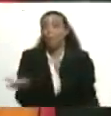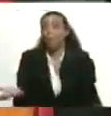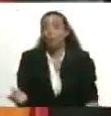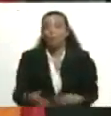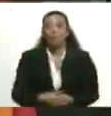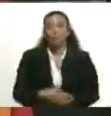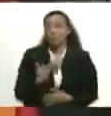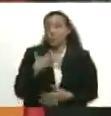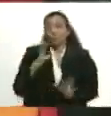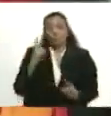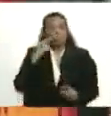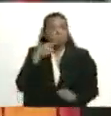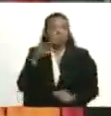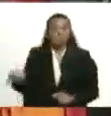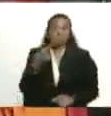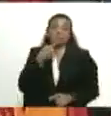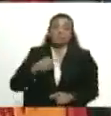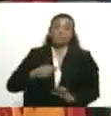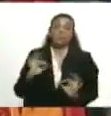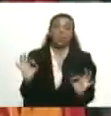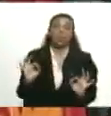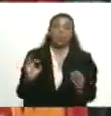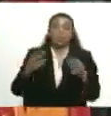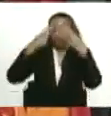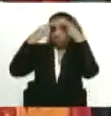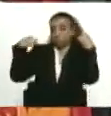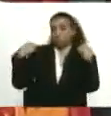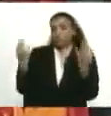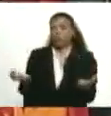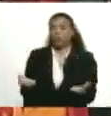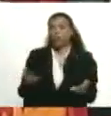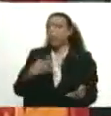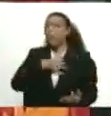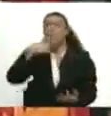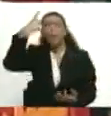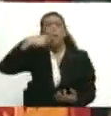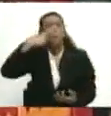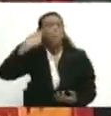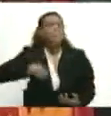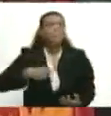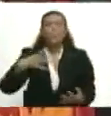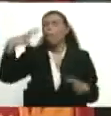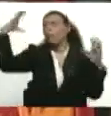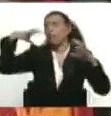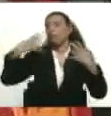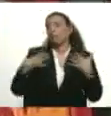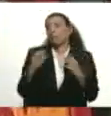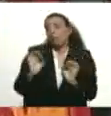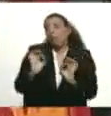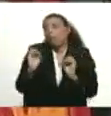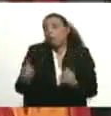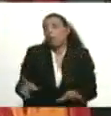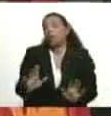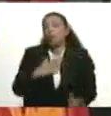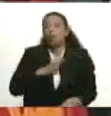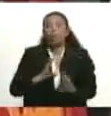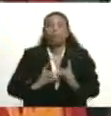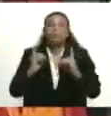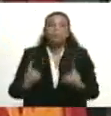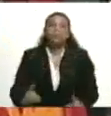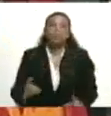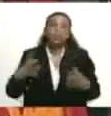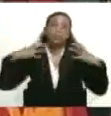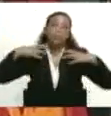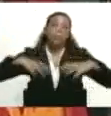Yo no sé. ¿Ah? Que él no se podía mojar. Y bueno, está bien, pues. Está bien, no te